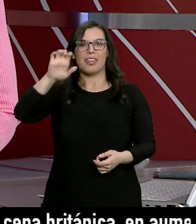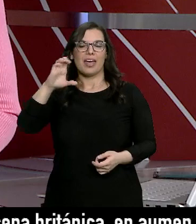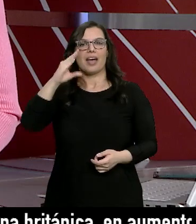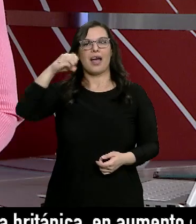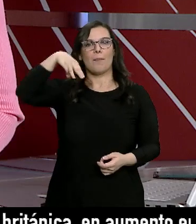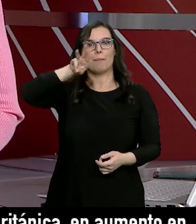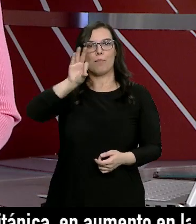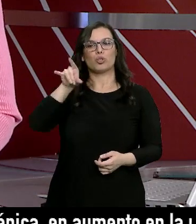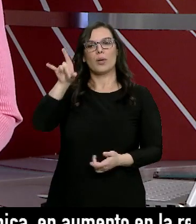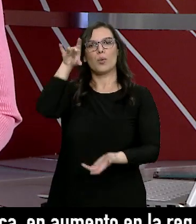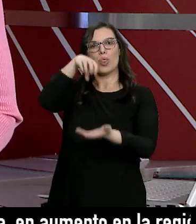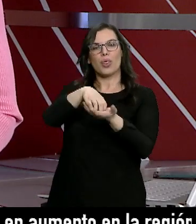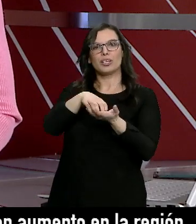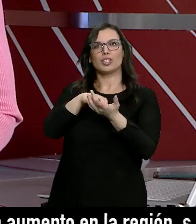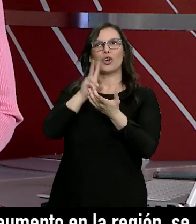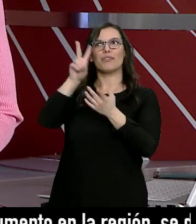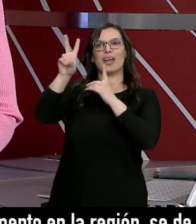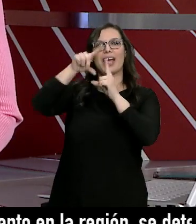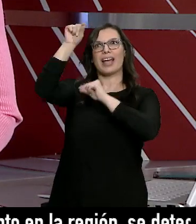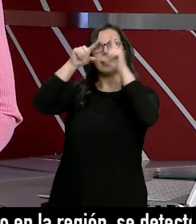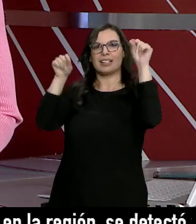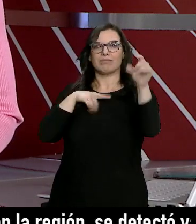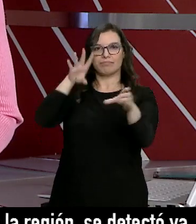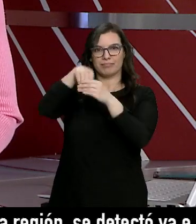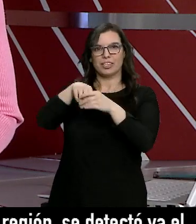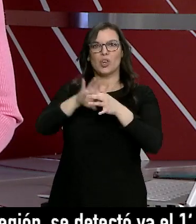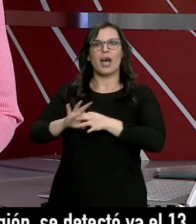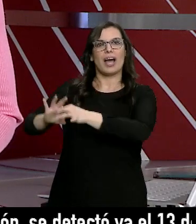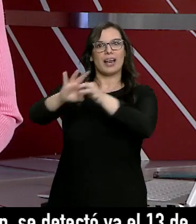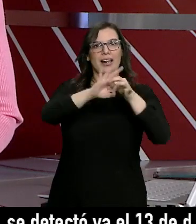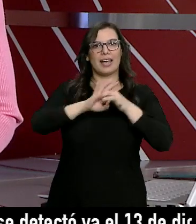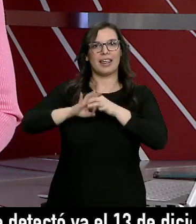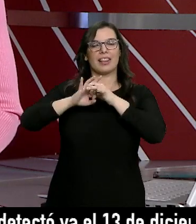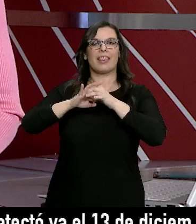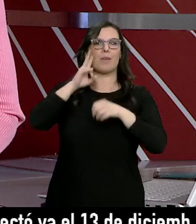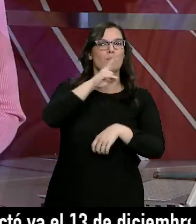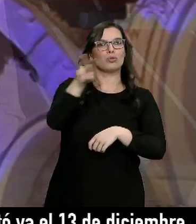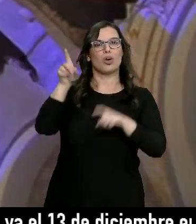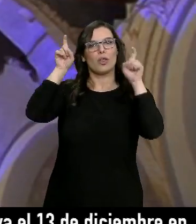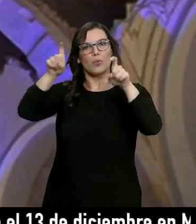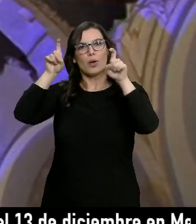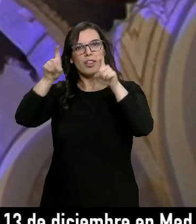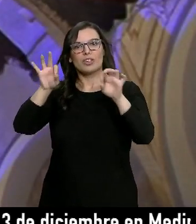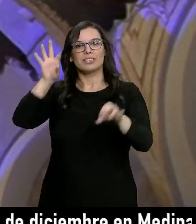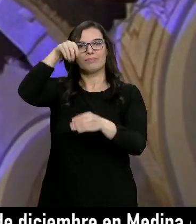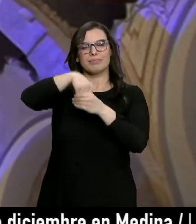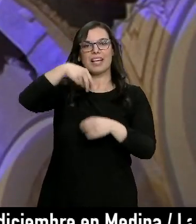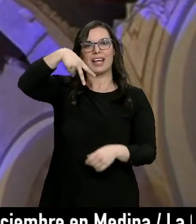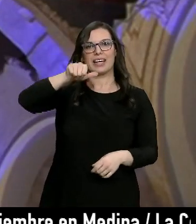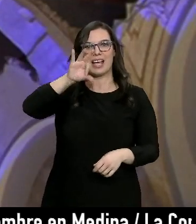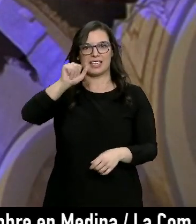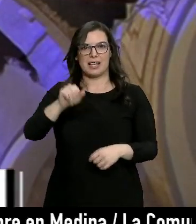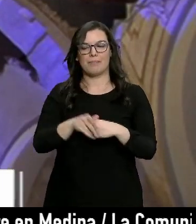centro astronómico que forma parte de la Alianza de Museos y de Educación Informal de la NASA. Nos referimos al Centro de San